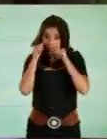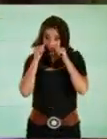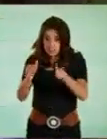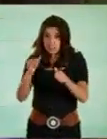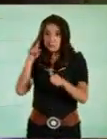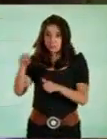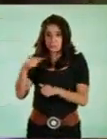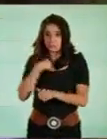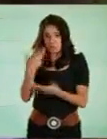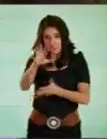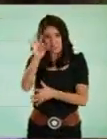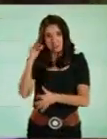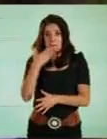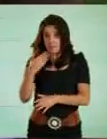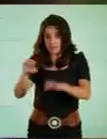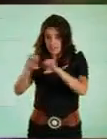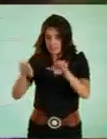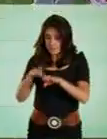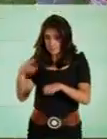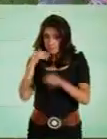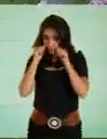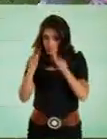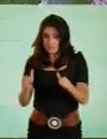Pon atención, que yo escojo muy bien los equipos.